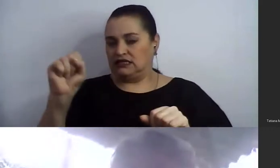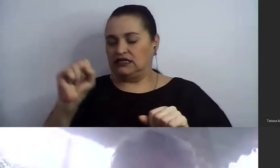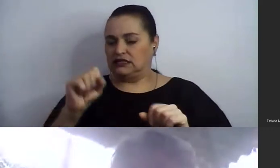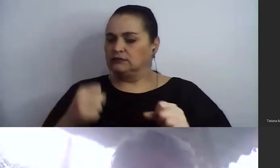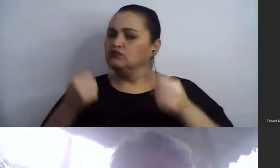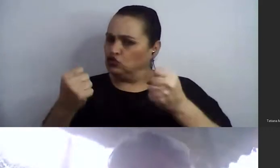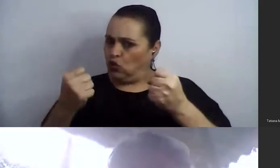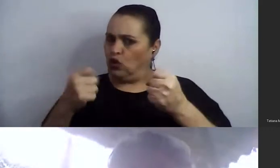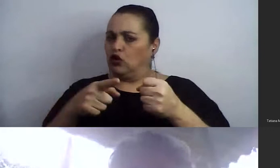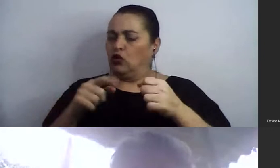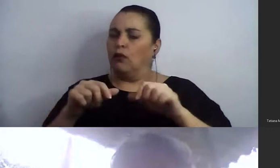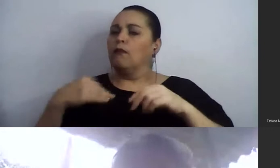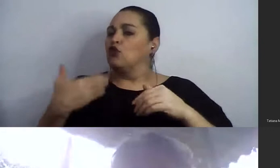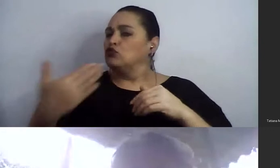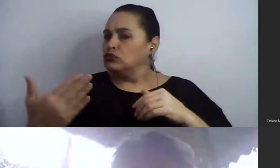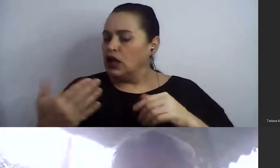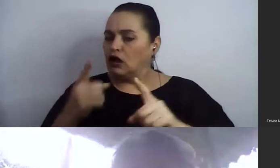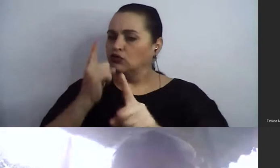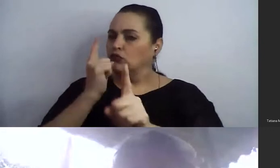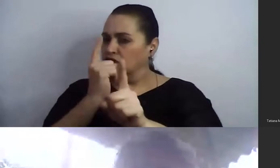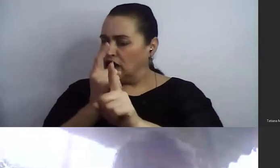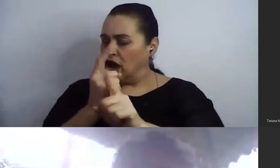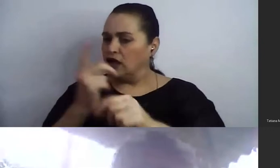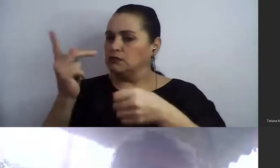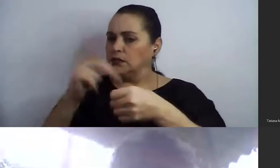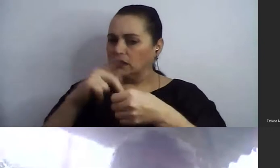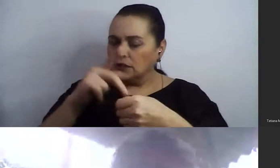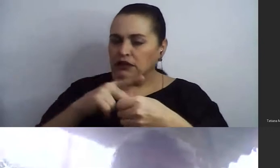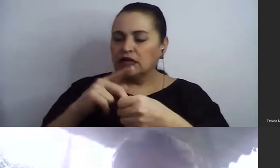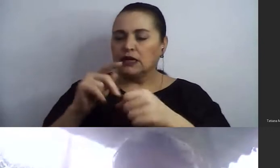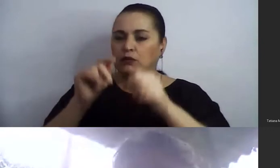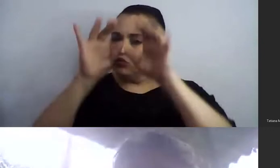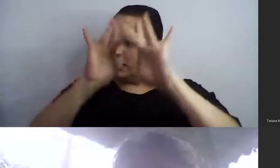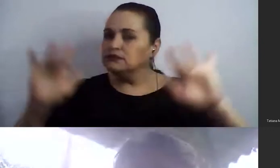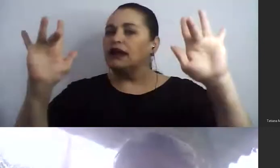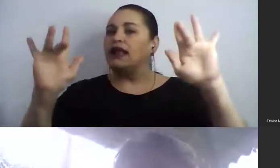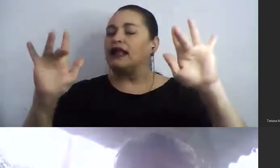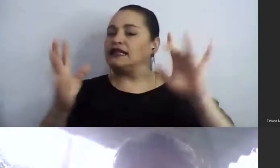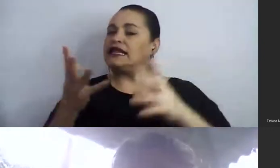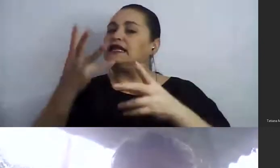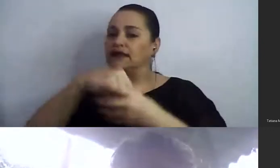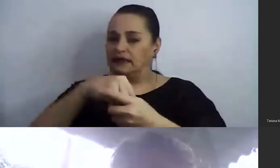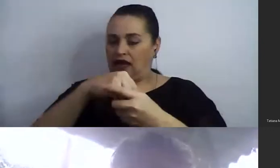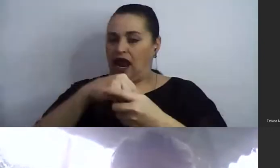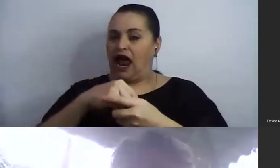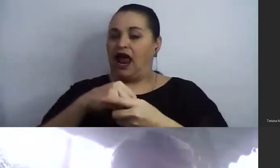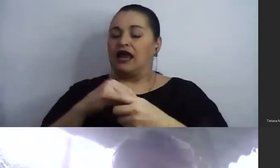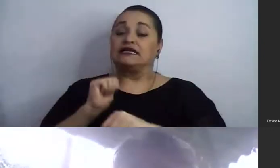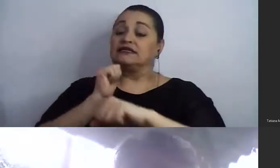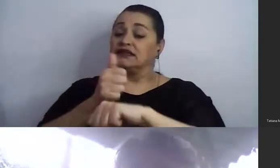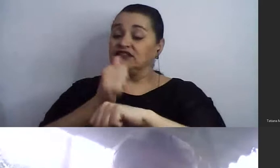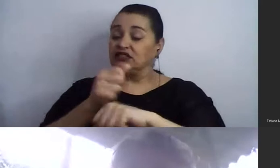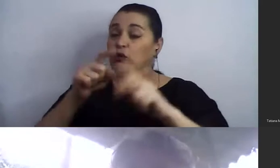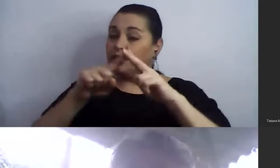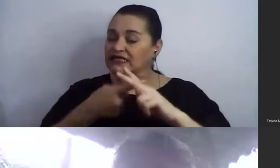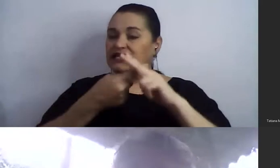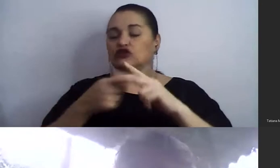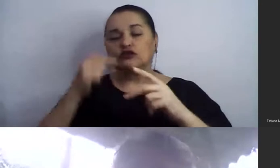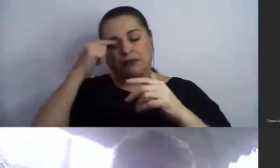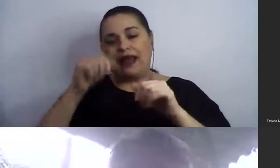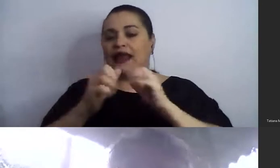voluntario eficaz participativo transparente e integral estableciendo principios para crear el